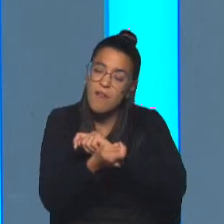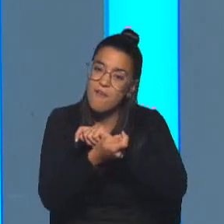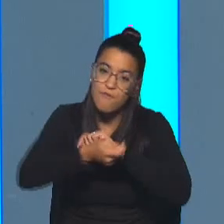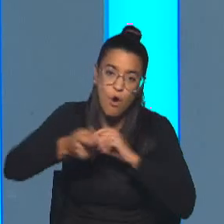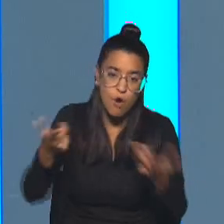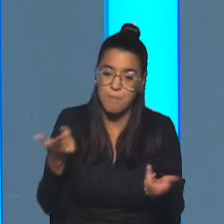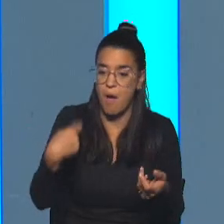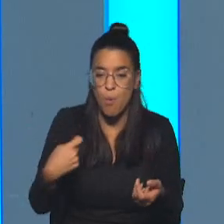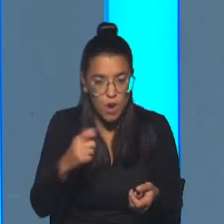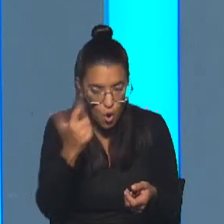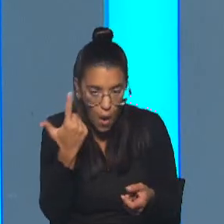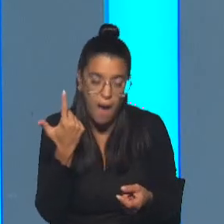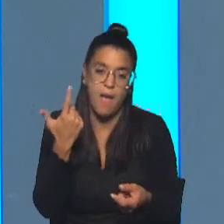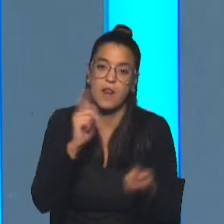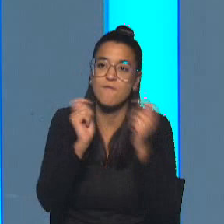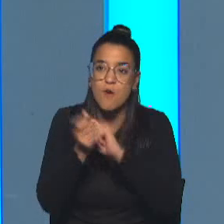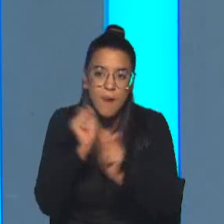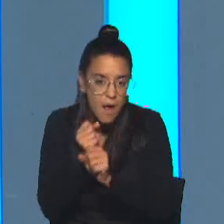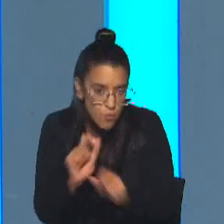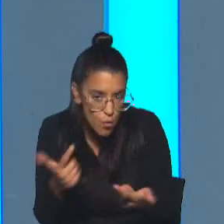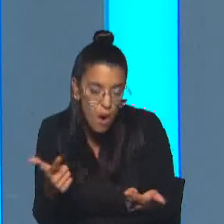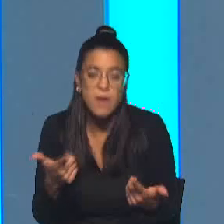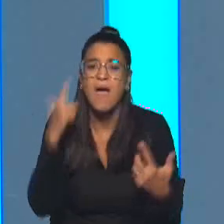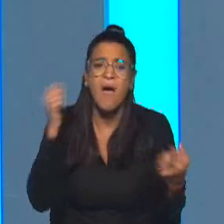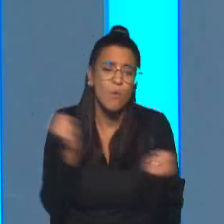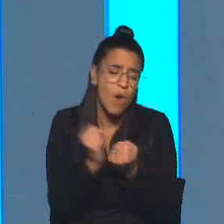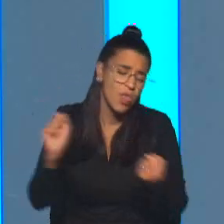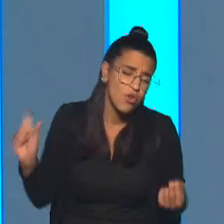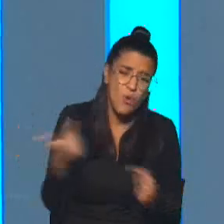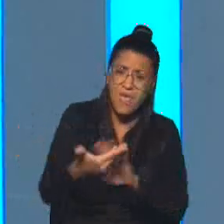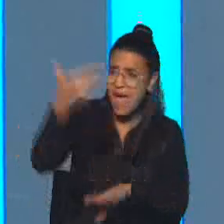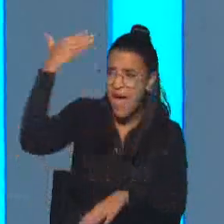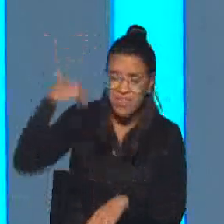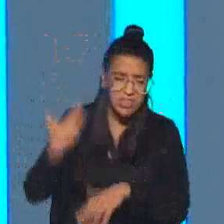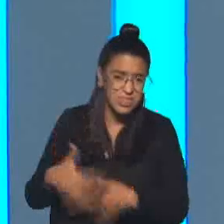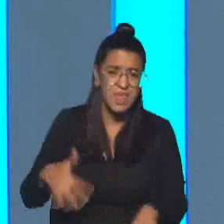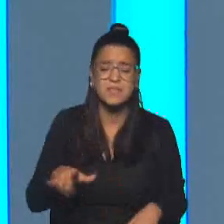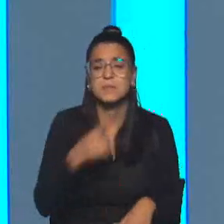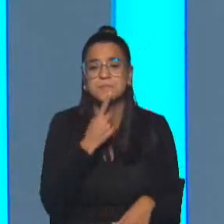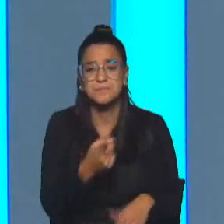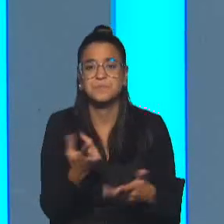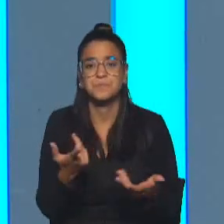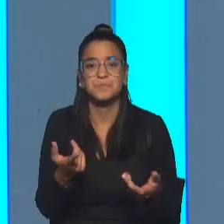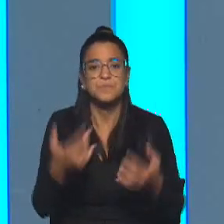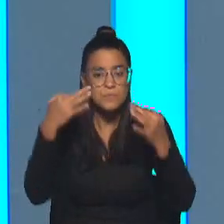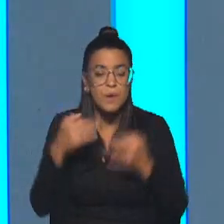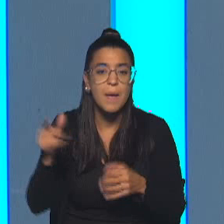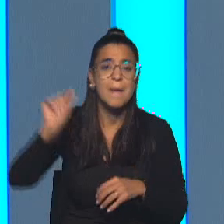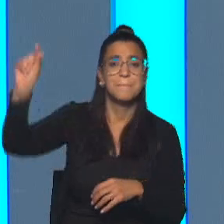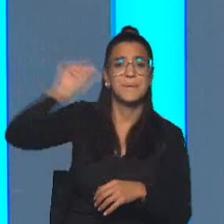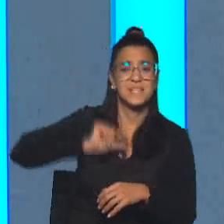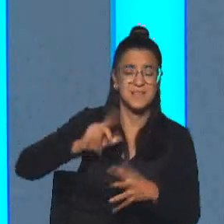estructurales previsionales, que es un acuerdo extraordinario vinculado con que se trata precisamente de un préstamo